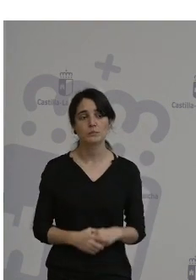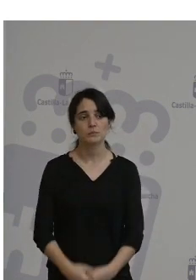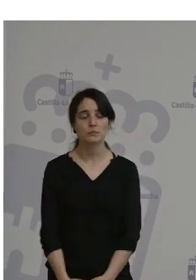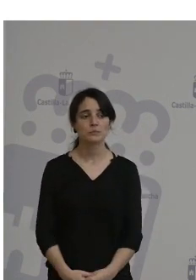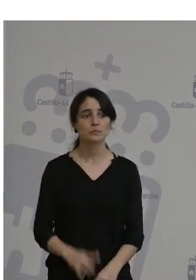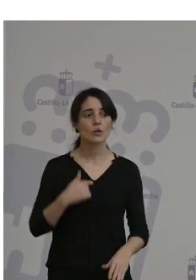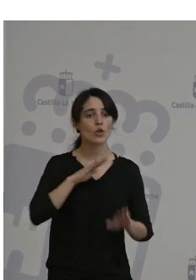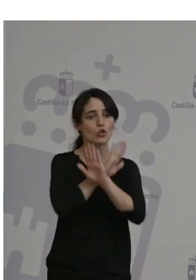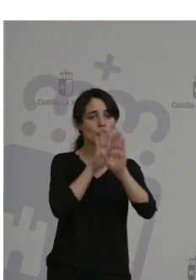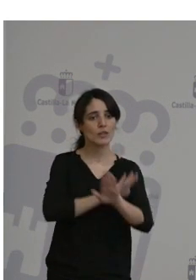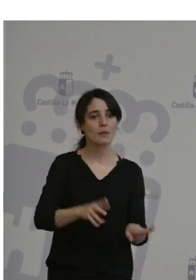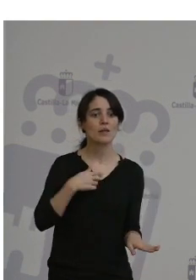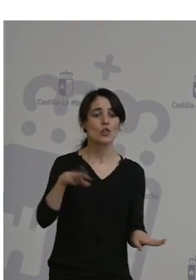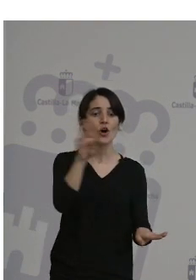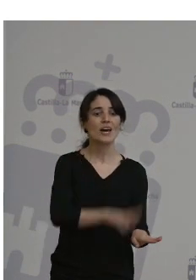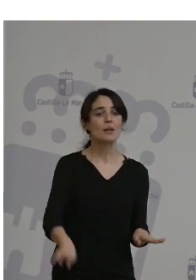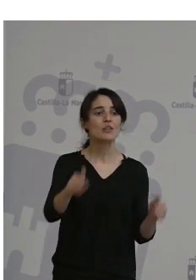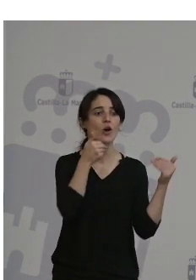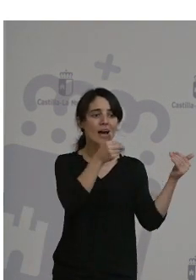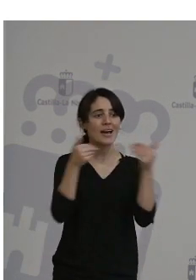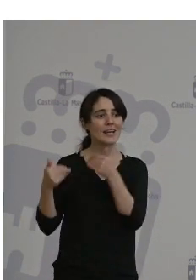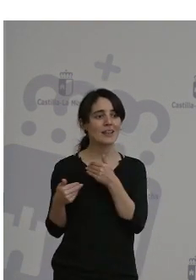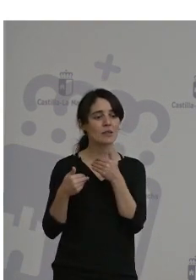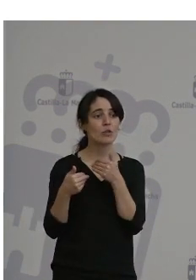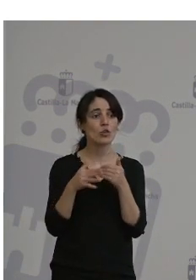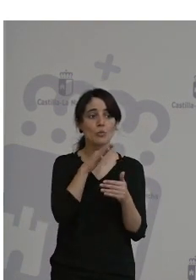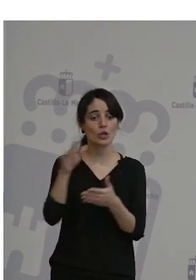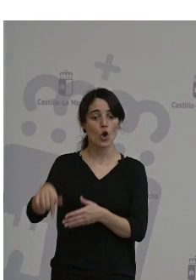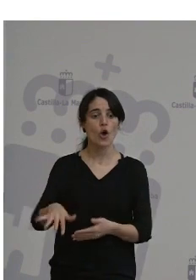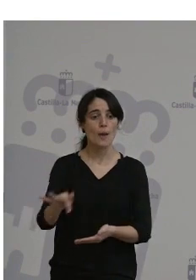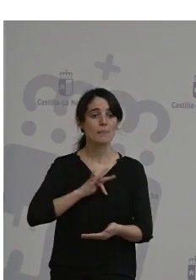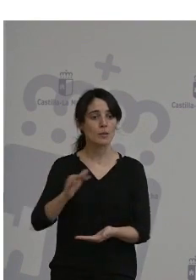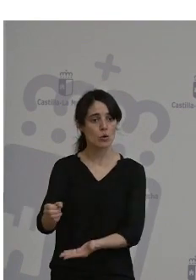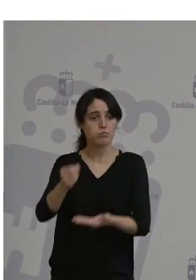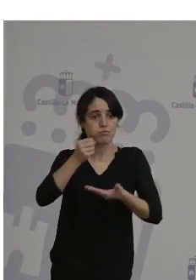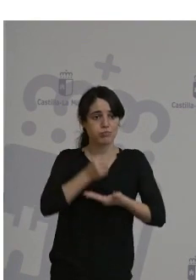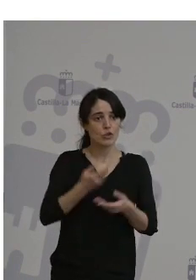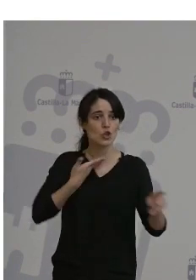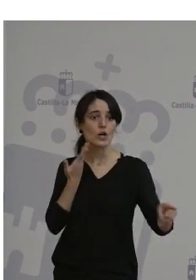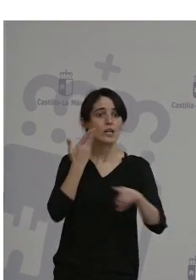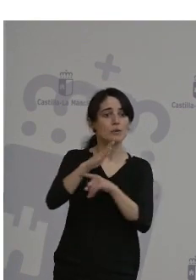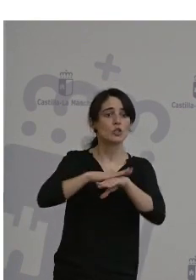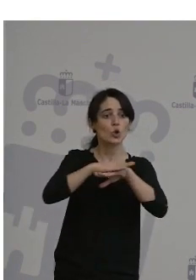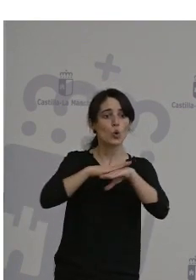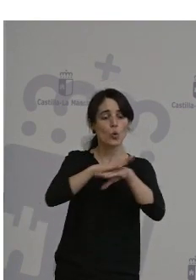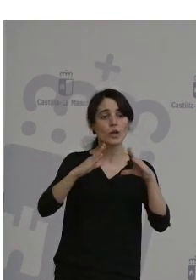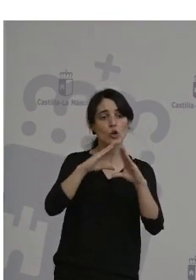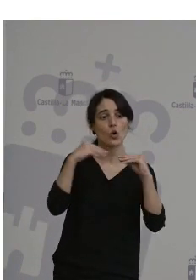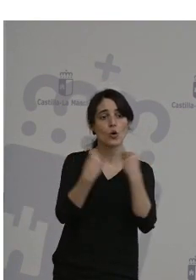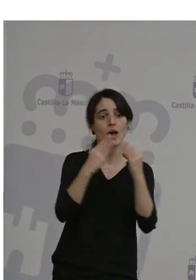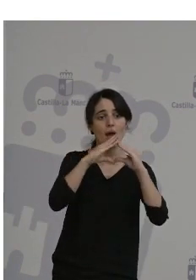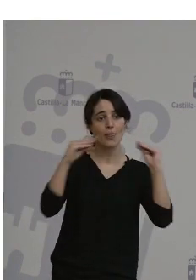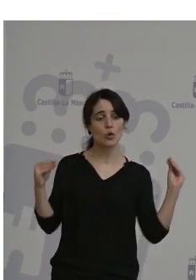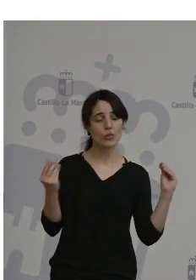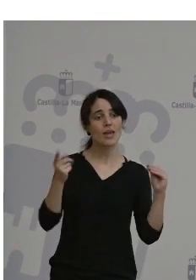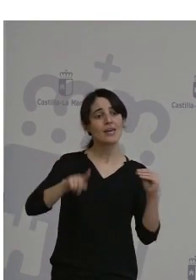termino repitiendo mi agradecimiento al poder recoger este premio en nombre del gobierno de la Junta de Andalucía y del